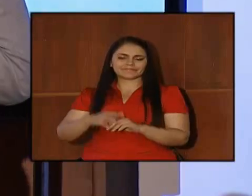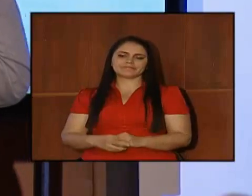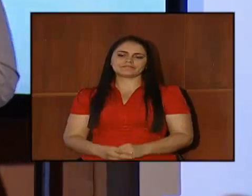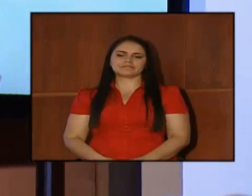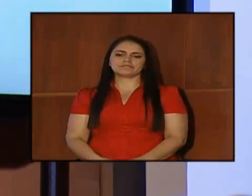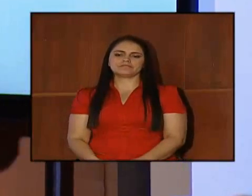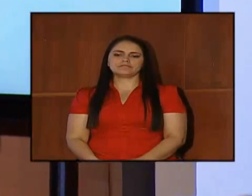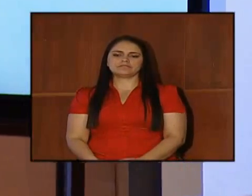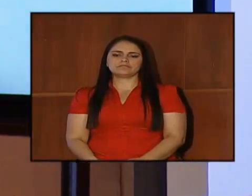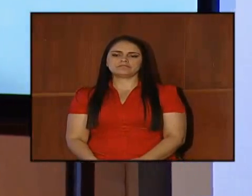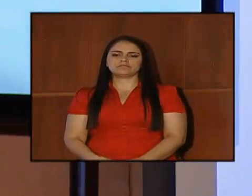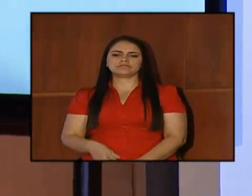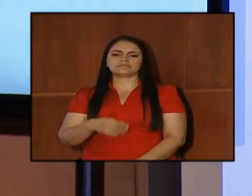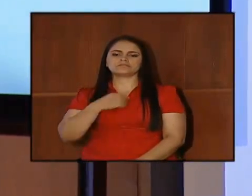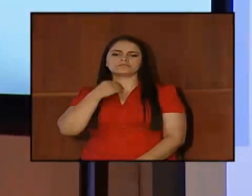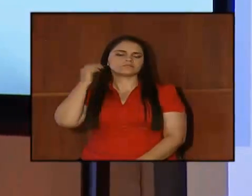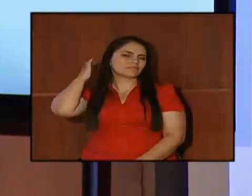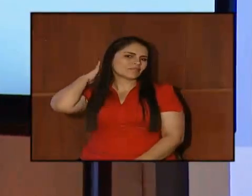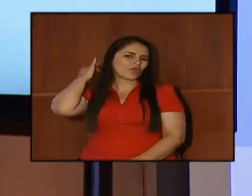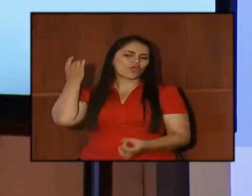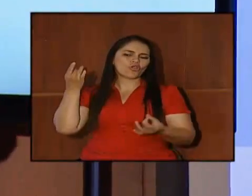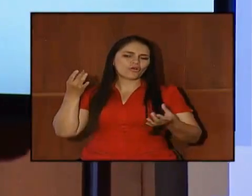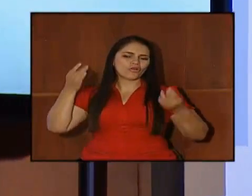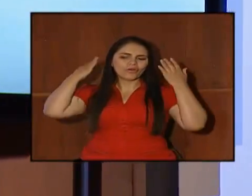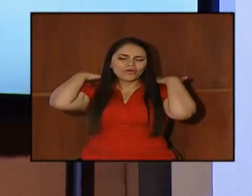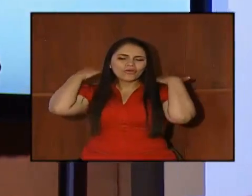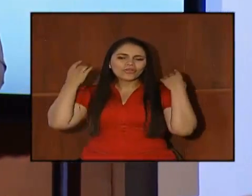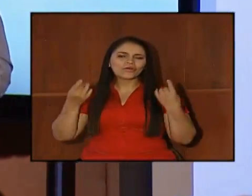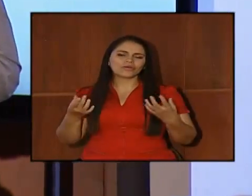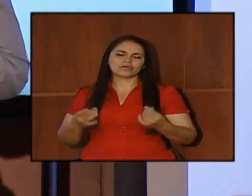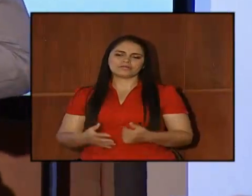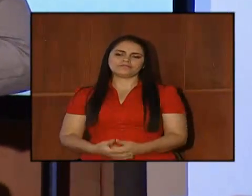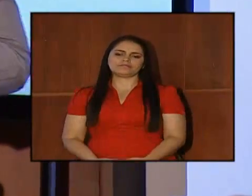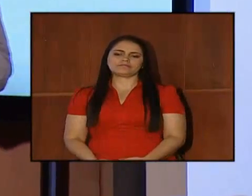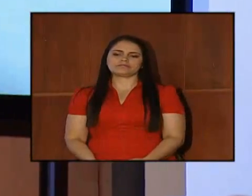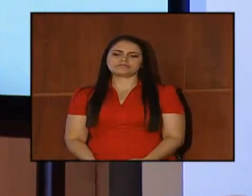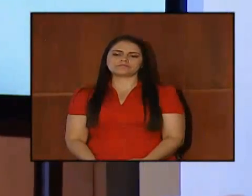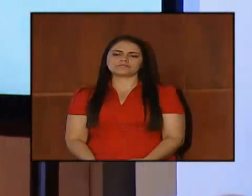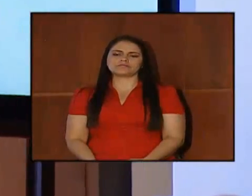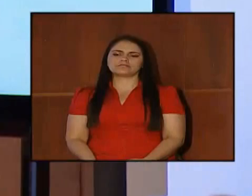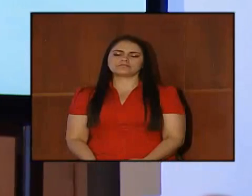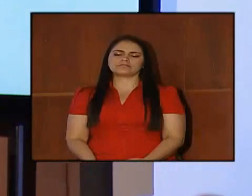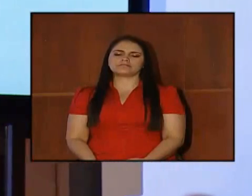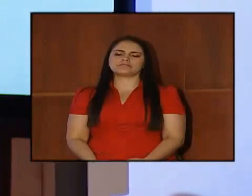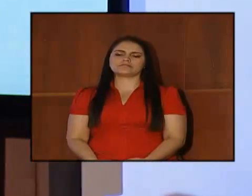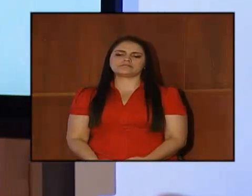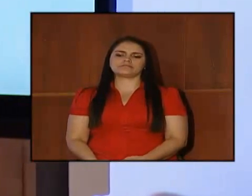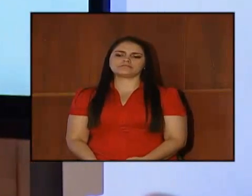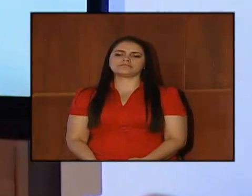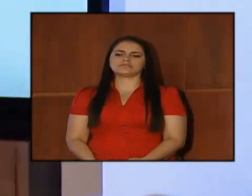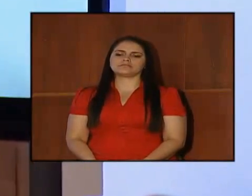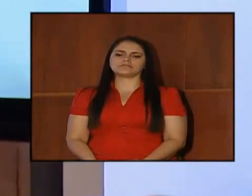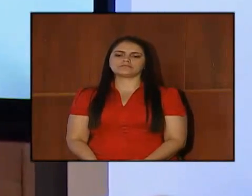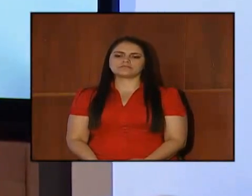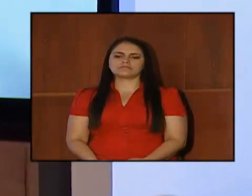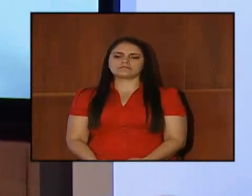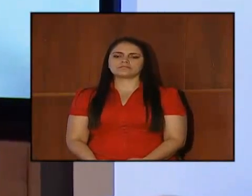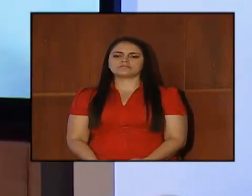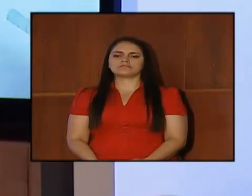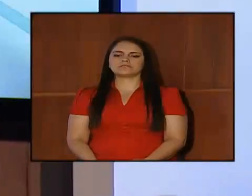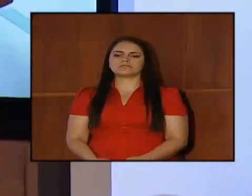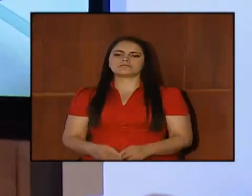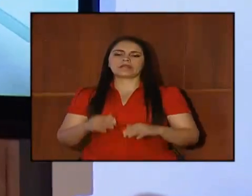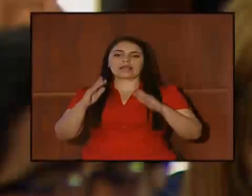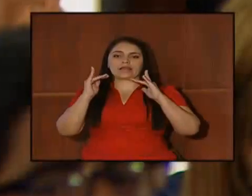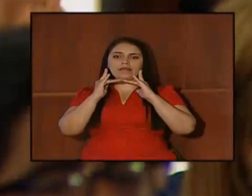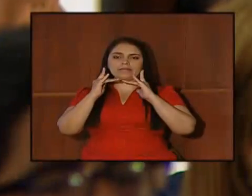Entonces él se va a empezar a quejar de dolor acá. ¿Sí? Entonces, por allí una señora dice, hay que subirle la